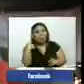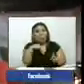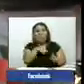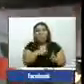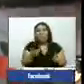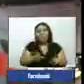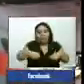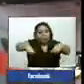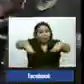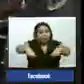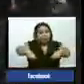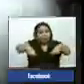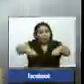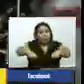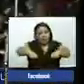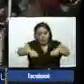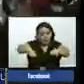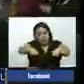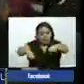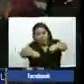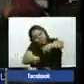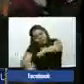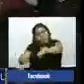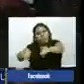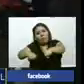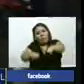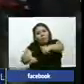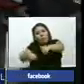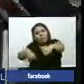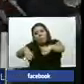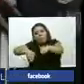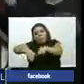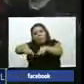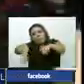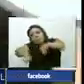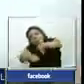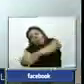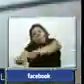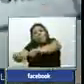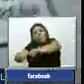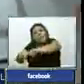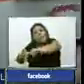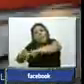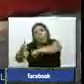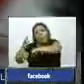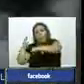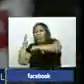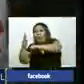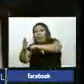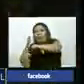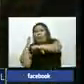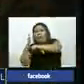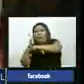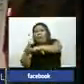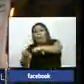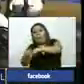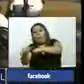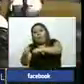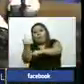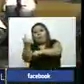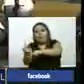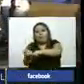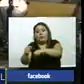conducía en una motocicleta cuando perdió el control e impactó contra la acera y posteriormente con una valla de seguridad. Otro conductor